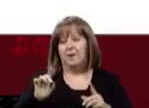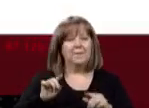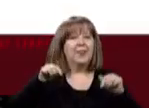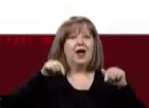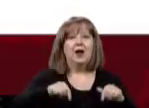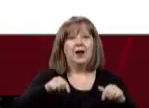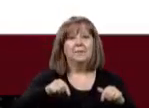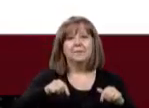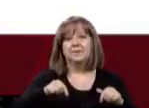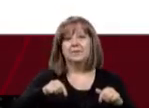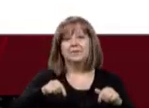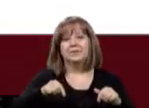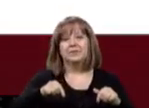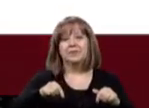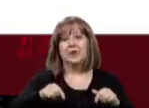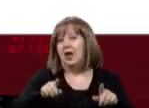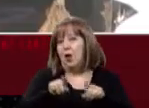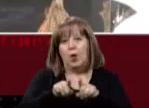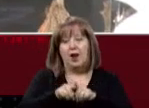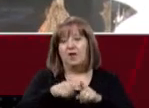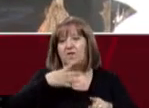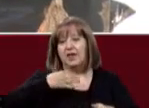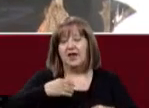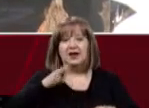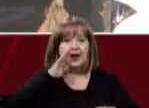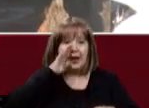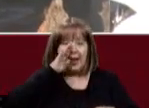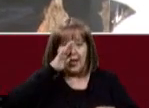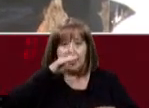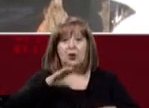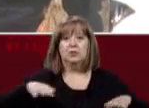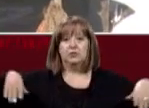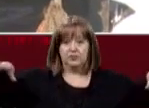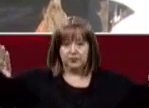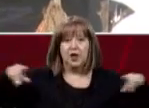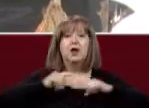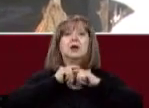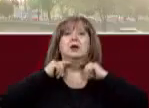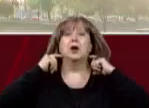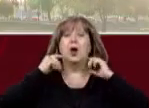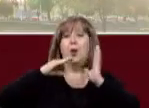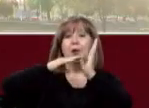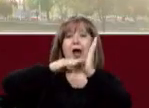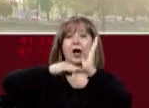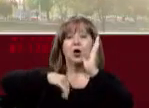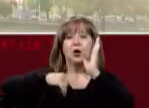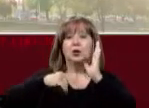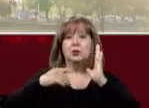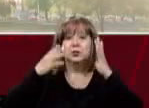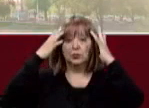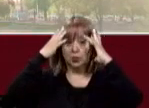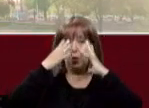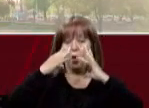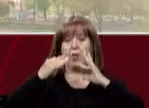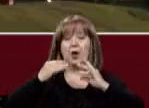color clásico de un cóndor, ¿no? Claro. Negro, el collarín blanco y la parte de la pintura